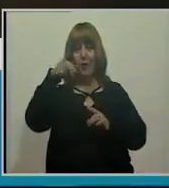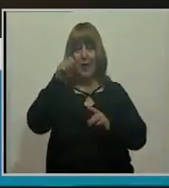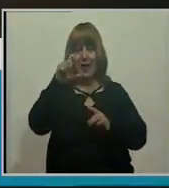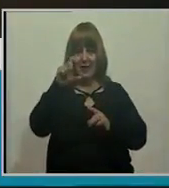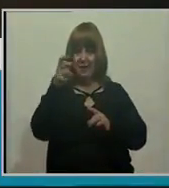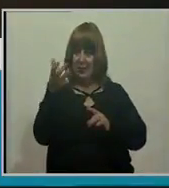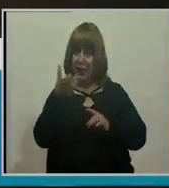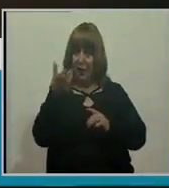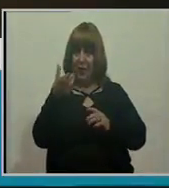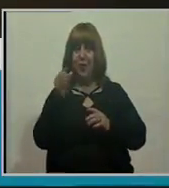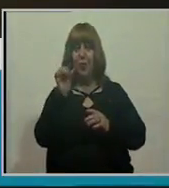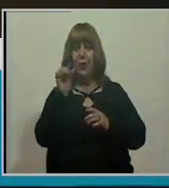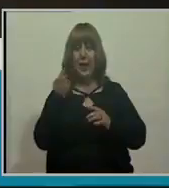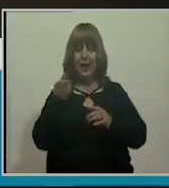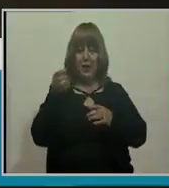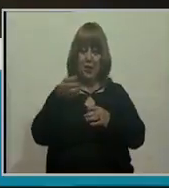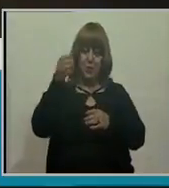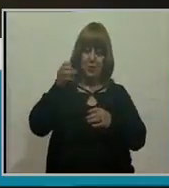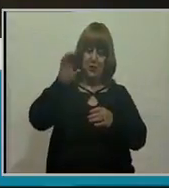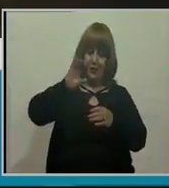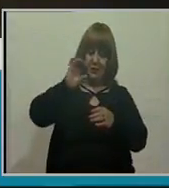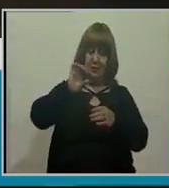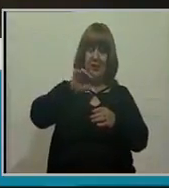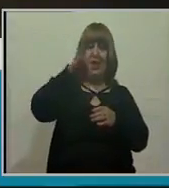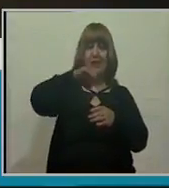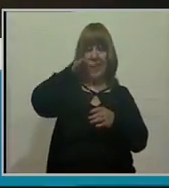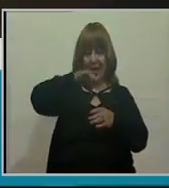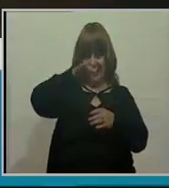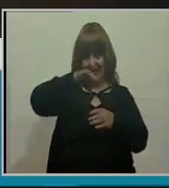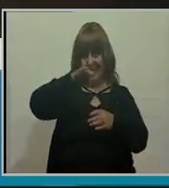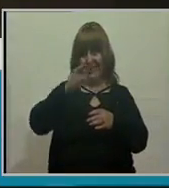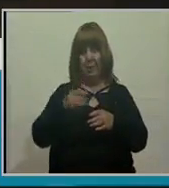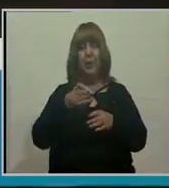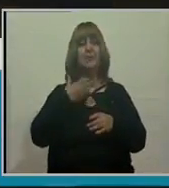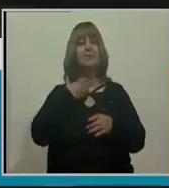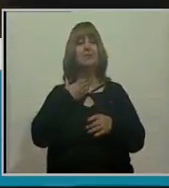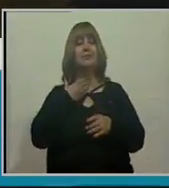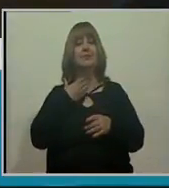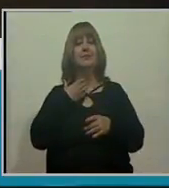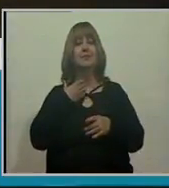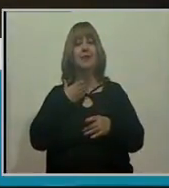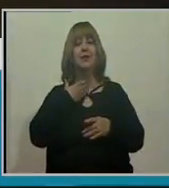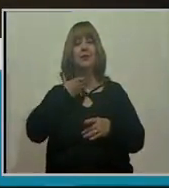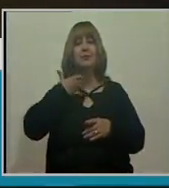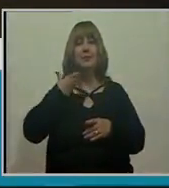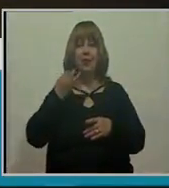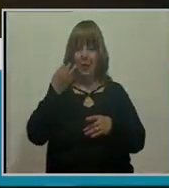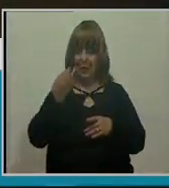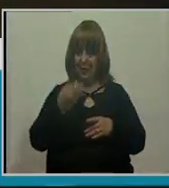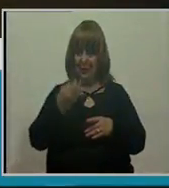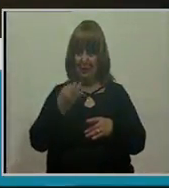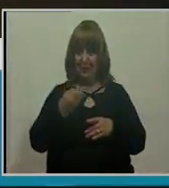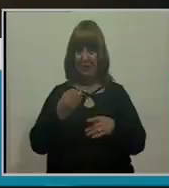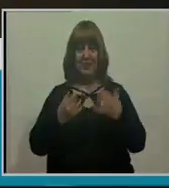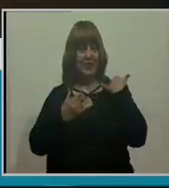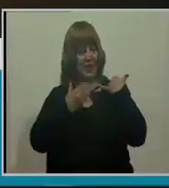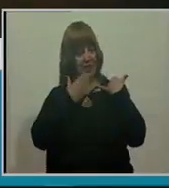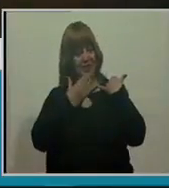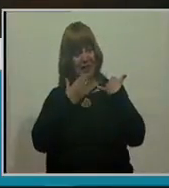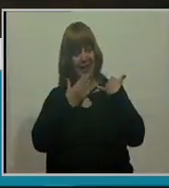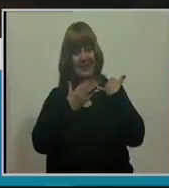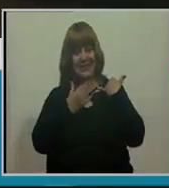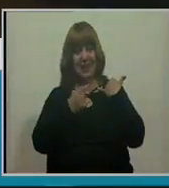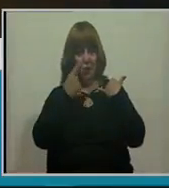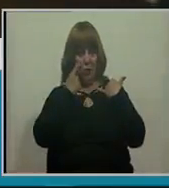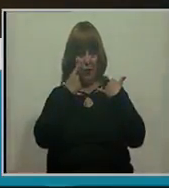Claro. A gusto, hágaselo a gusto, Luis. Eso de noche, en todo caso, de noche se puede hacer. Un abrazo, Luis.